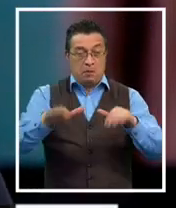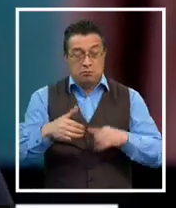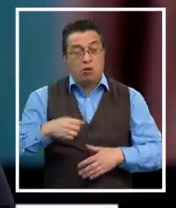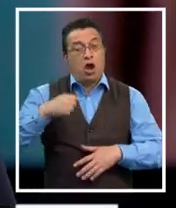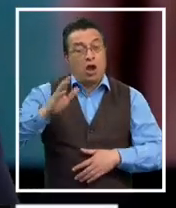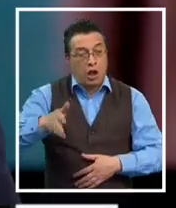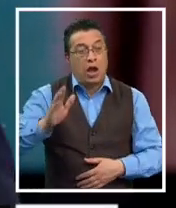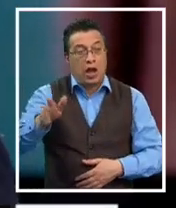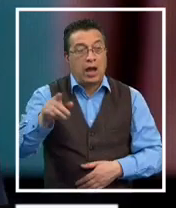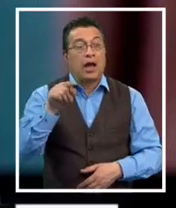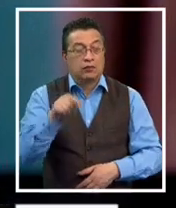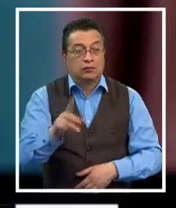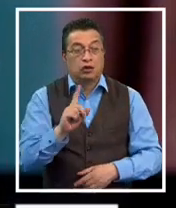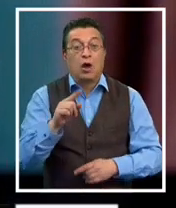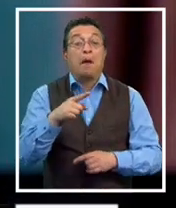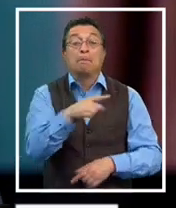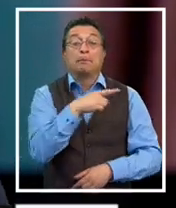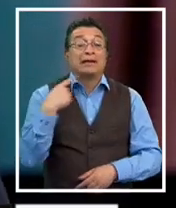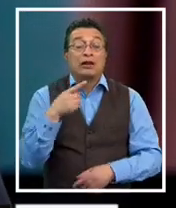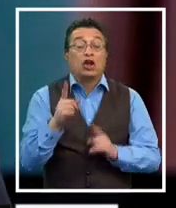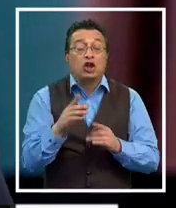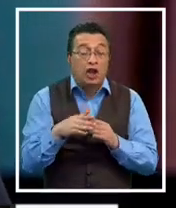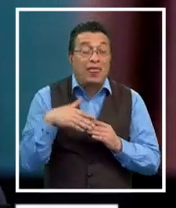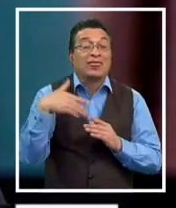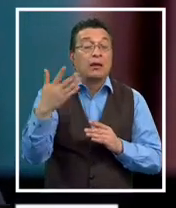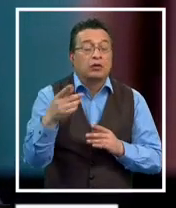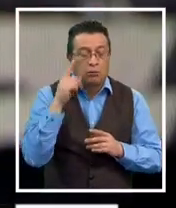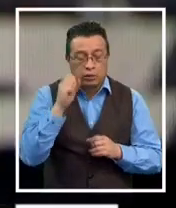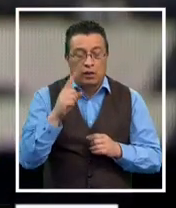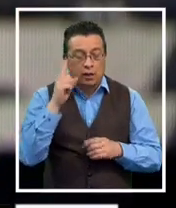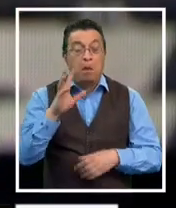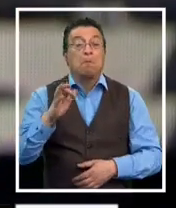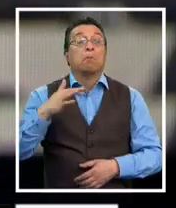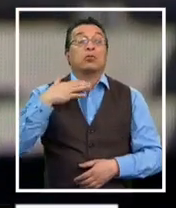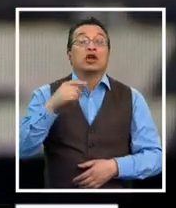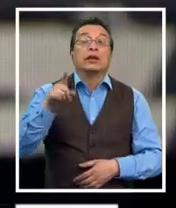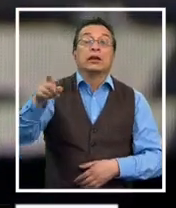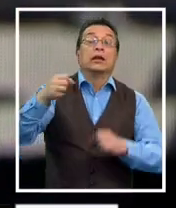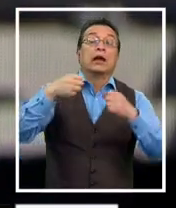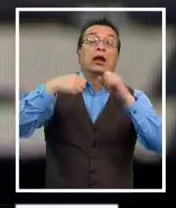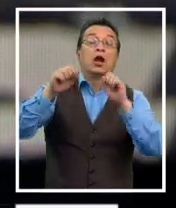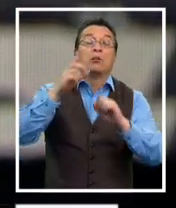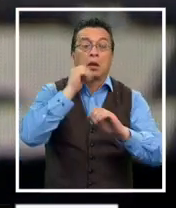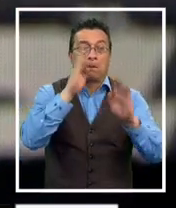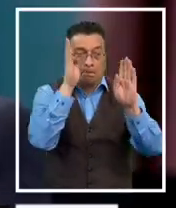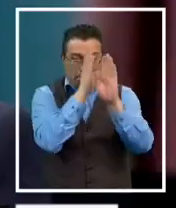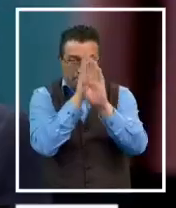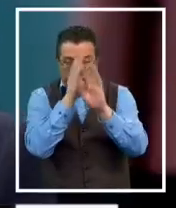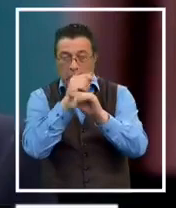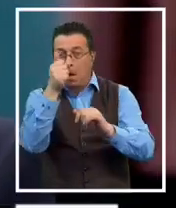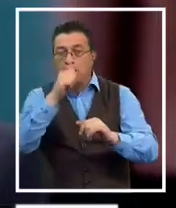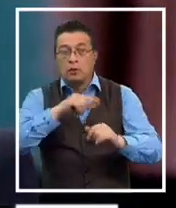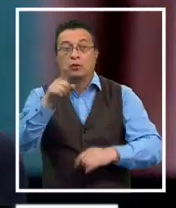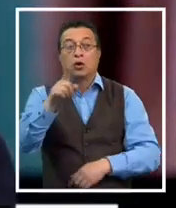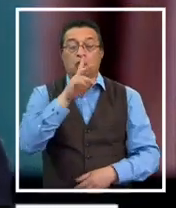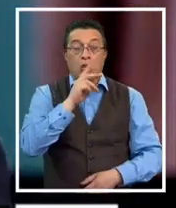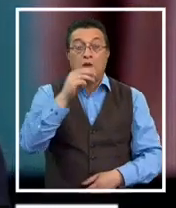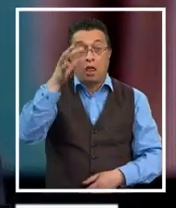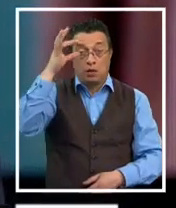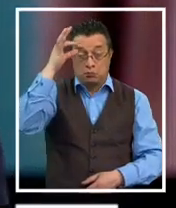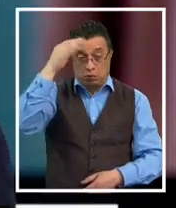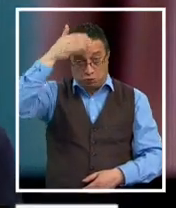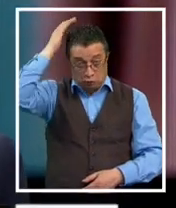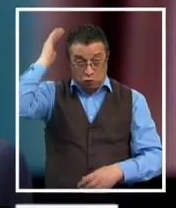no solamente después de que perdieron sino que de atribuirse porque el otro ganó que es por esconder personas perdona entonces ustedes contienen arroja fade